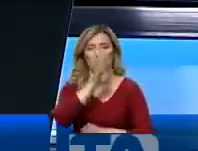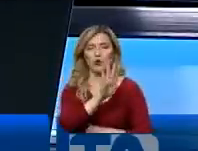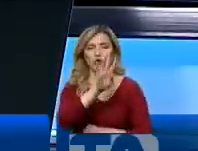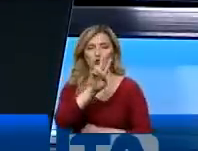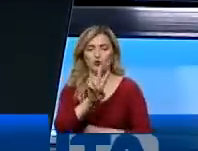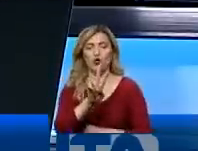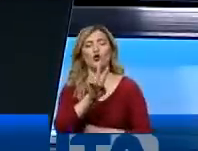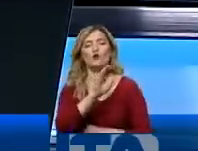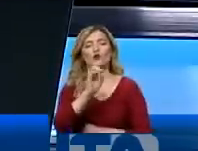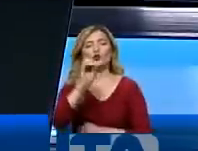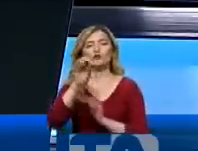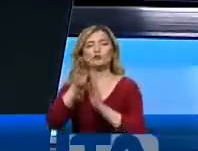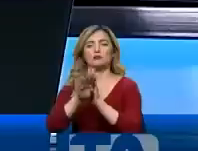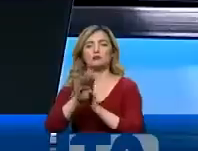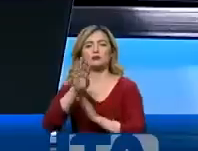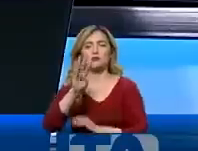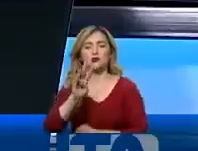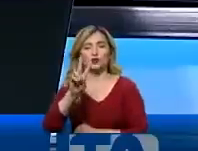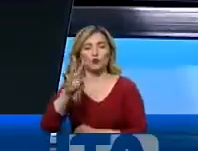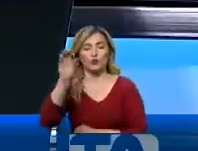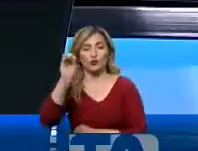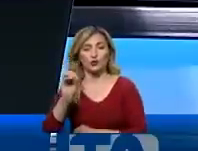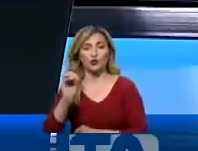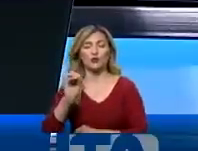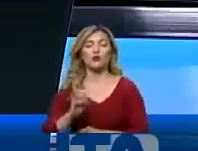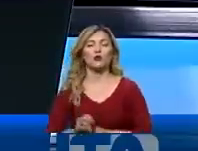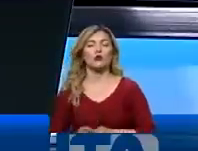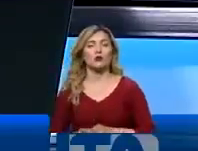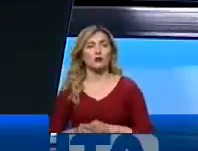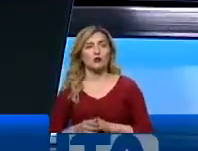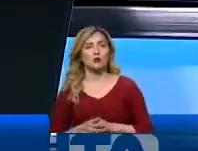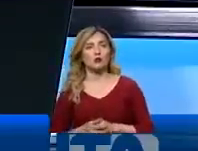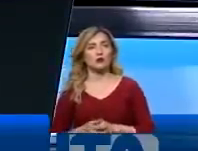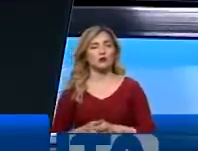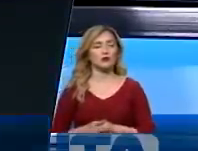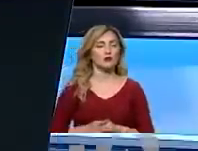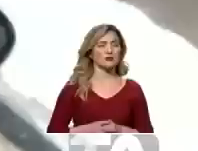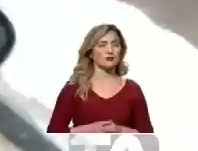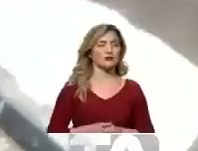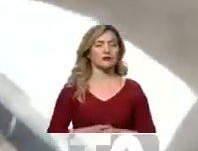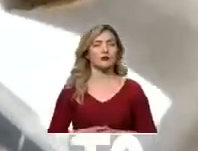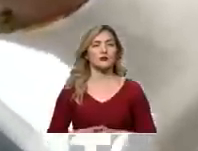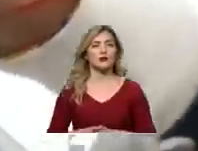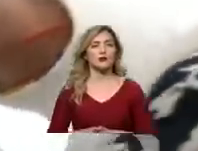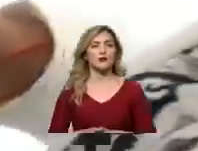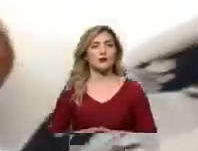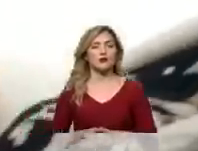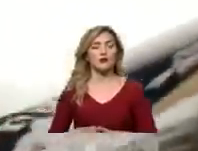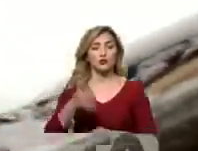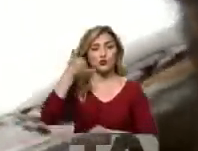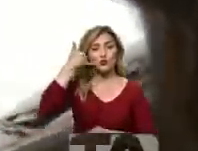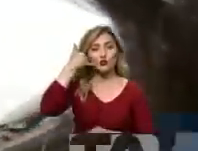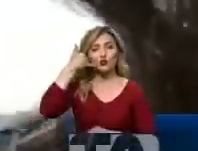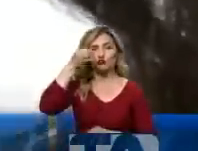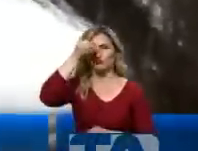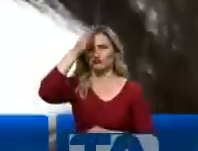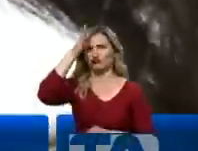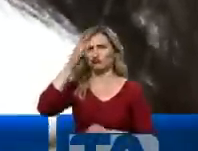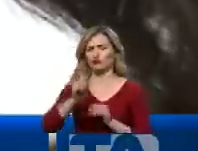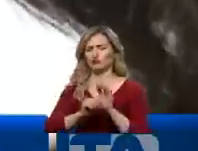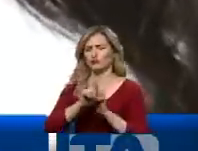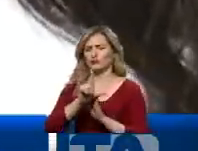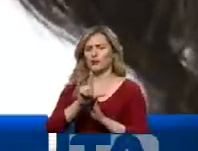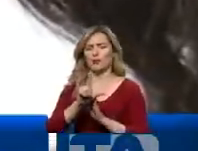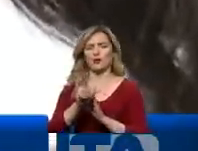62%, mejorando la conectividad y la adopción tecnológica por parte de la población. Un teléfono inteligente costará